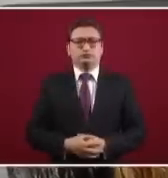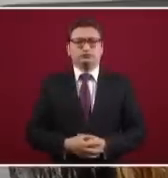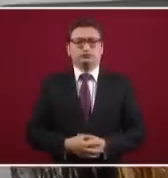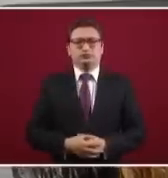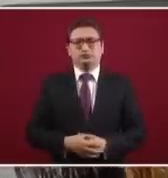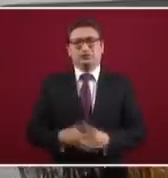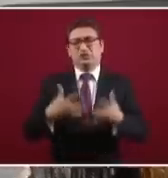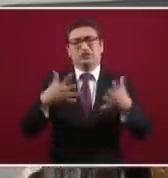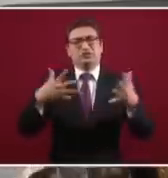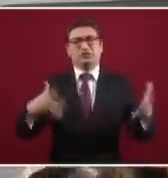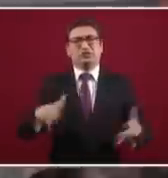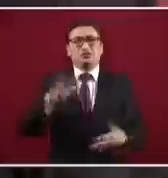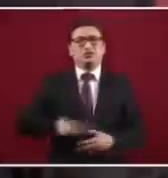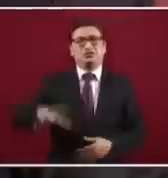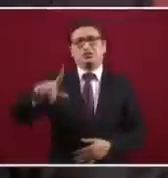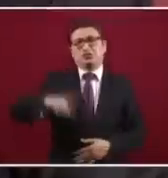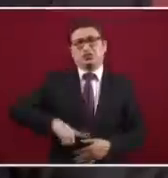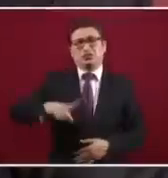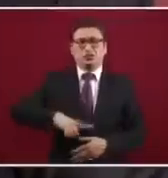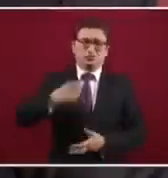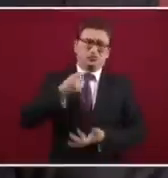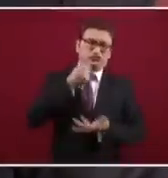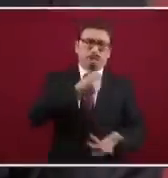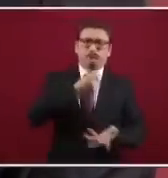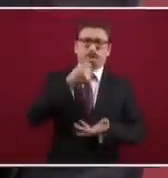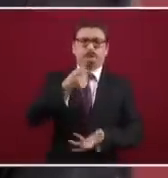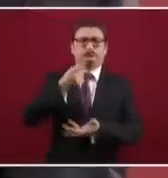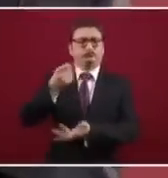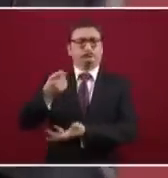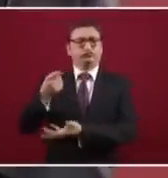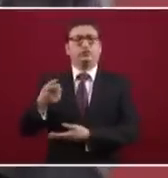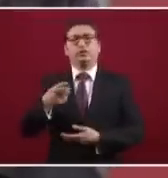el aparato burocrático. Un gobierno